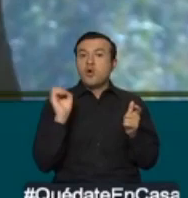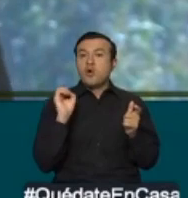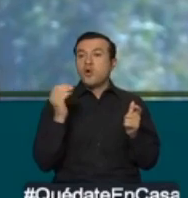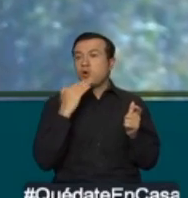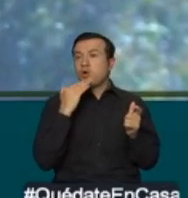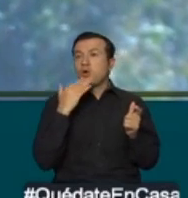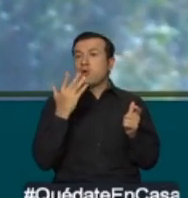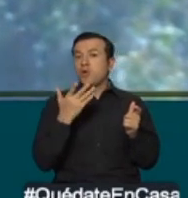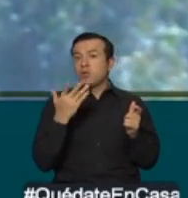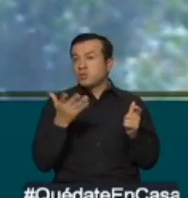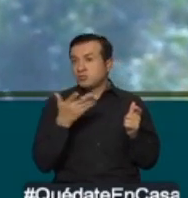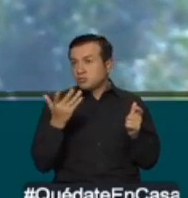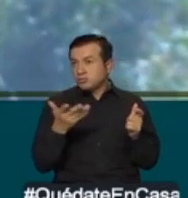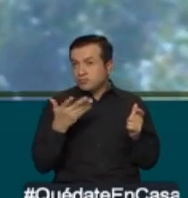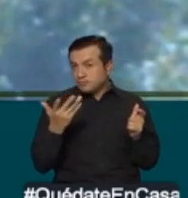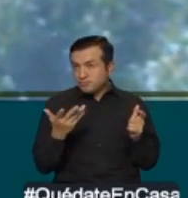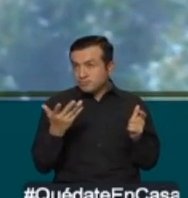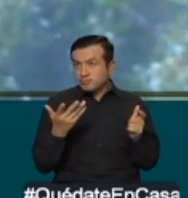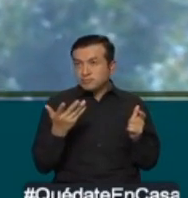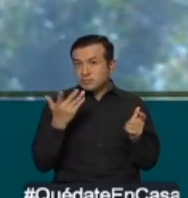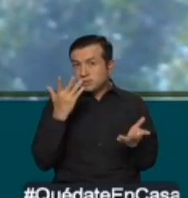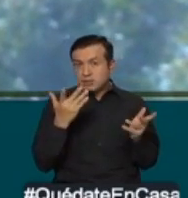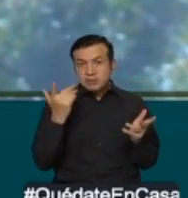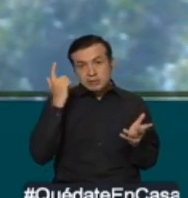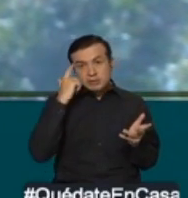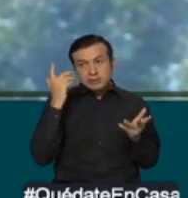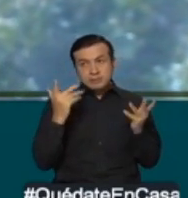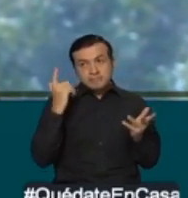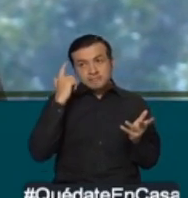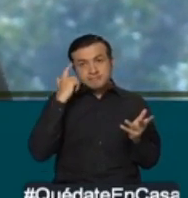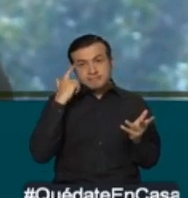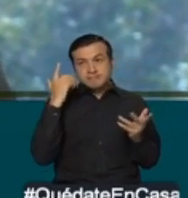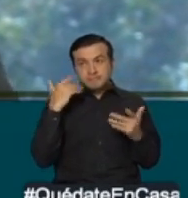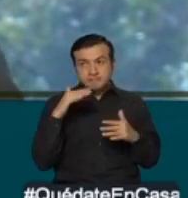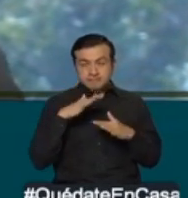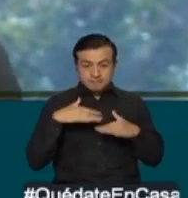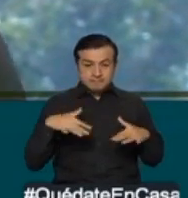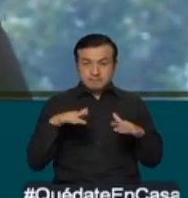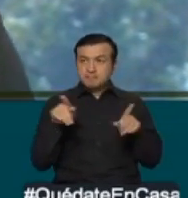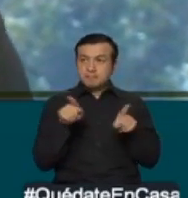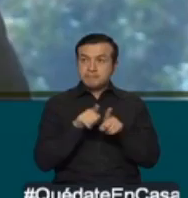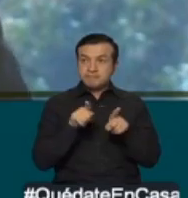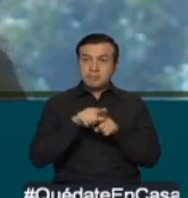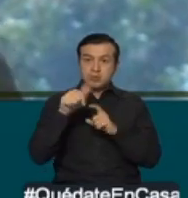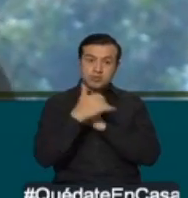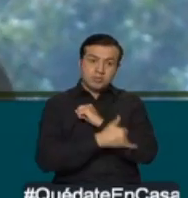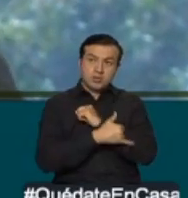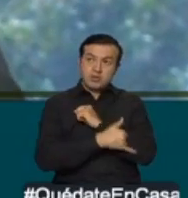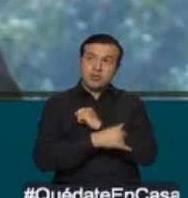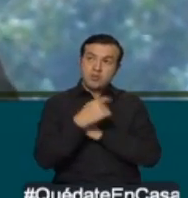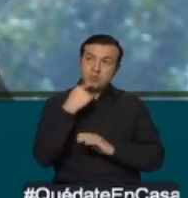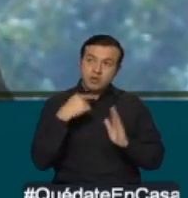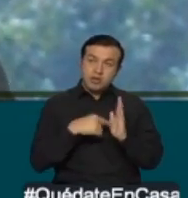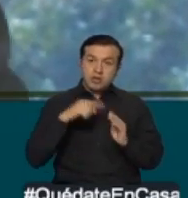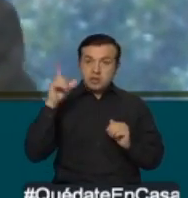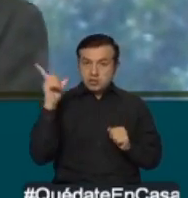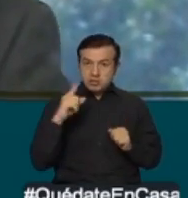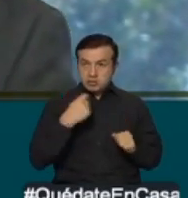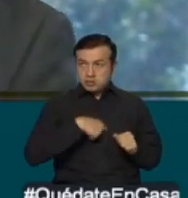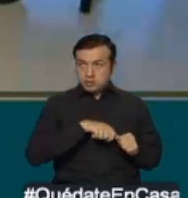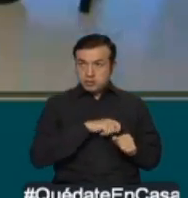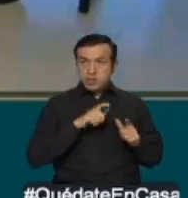podríamos eventualmente vernos abocados a una situación similar a la de otros países por ejemplo italia o